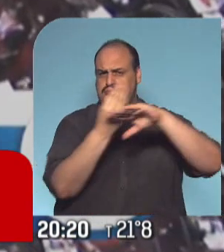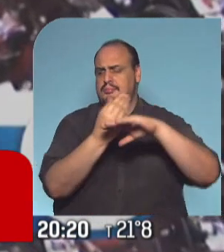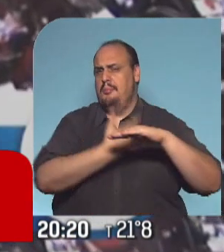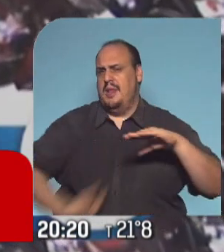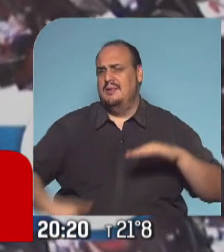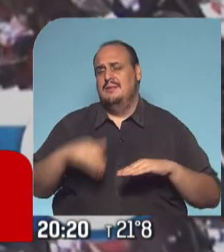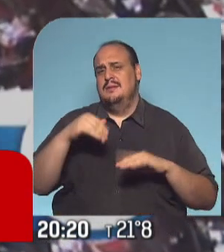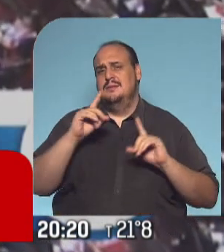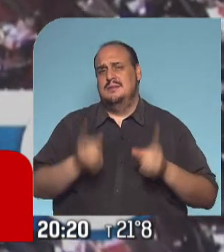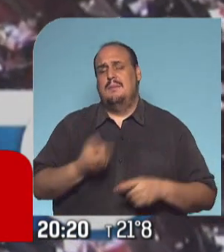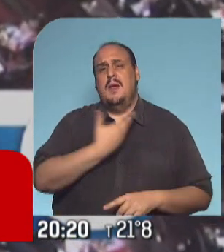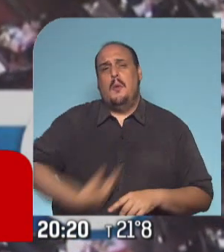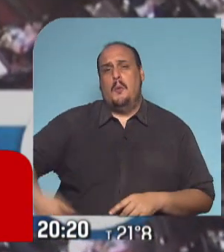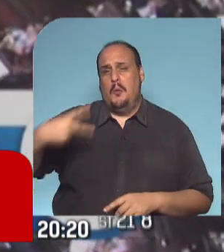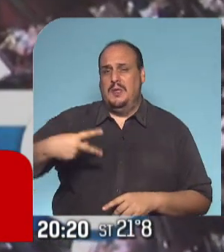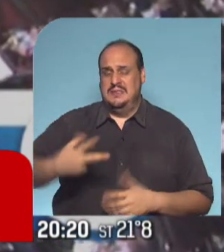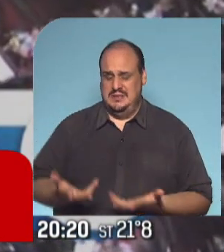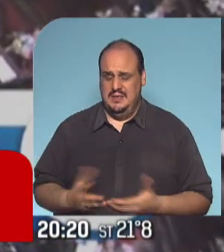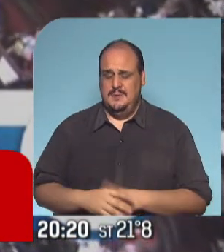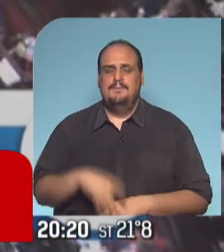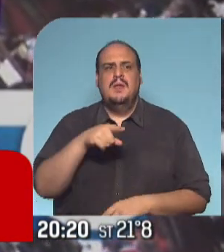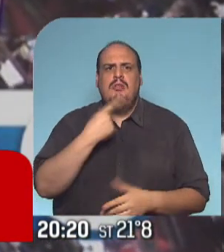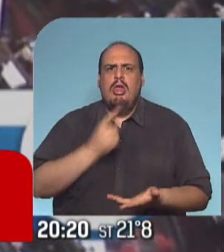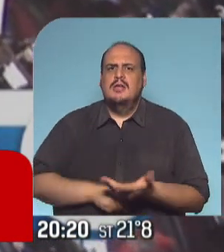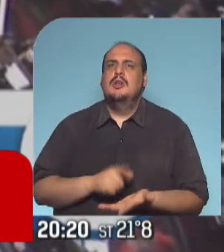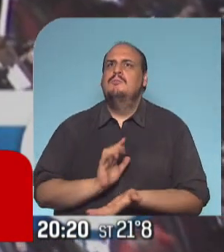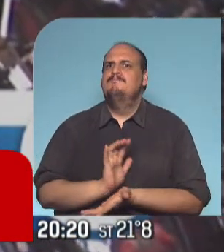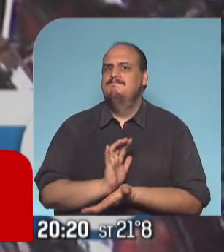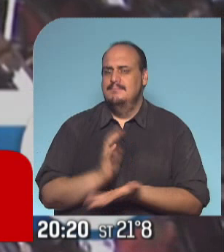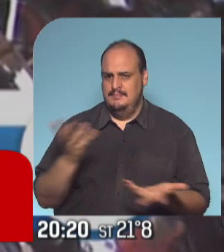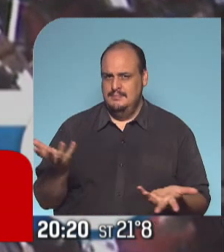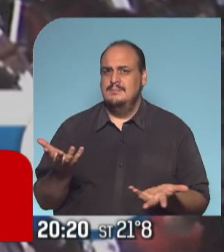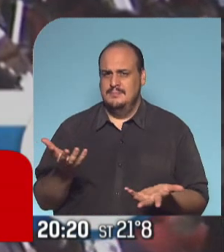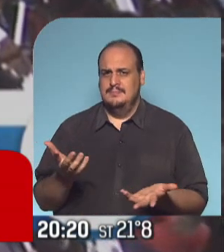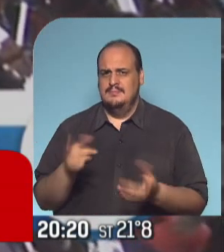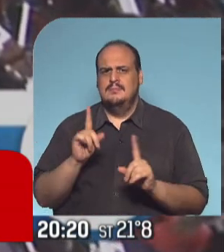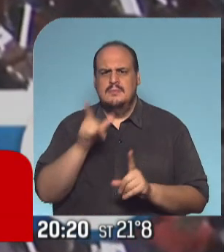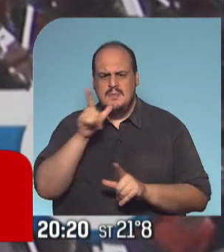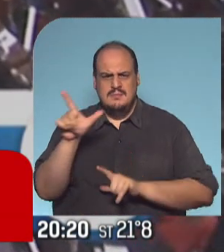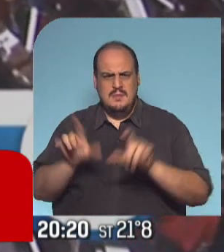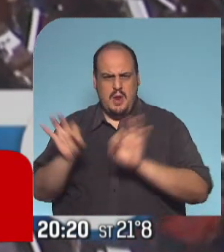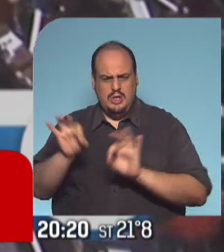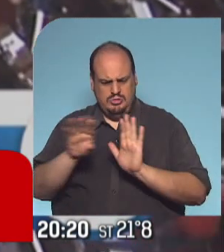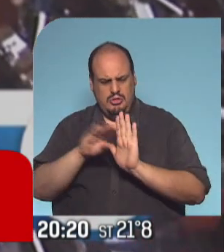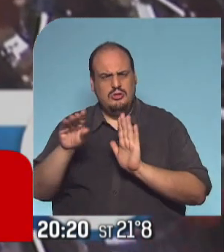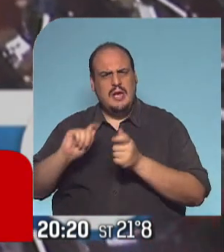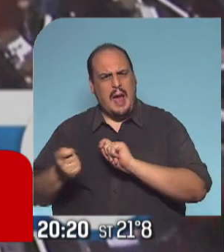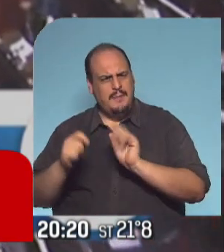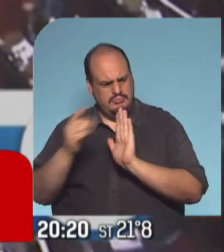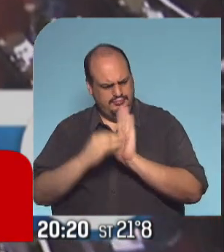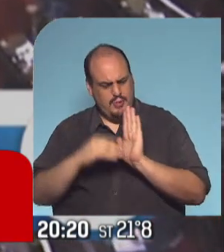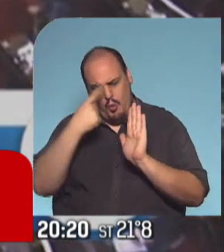presidentes y vicepresidentes. Una medida simbólica. A mí me parece que del proyecto de los cambios que se incorporaron en el último momento, me parece que uno